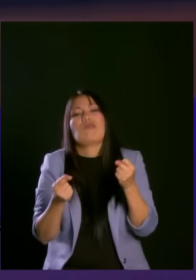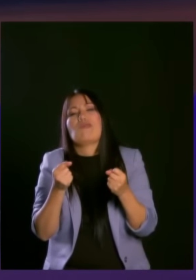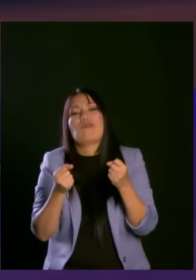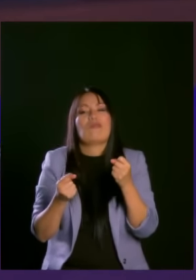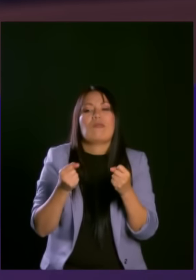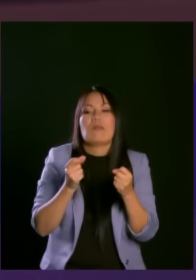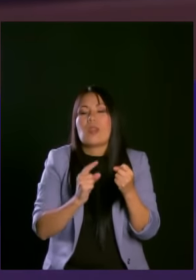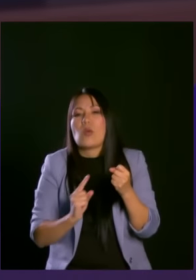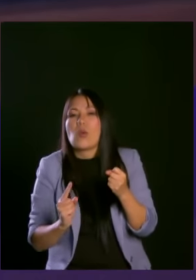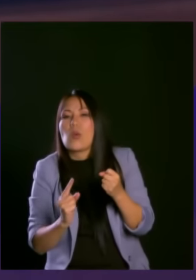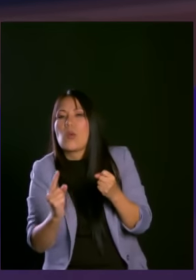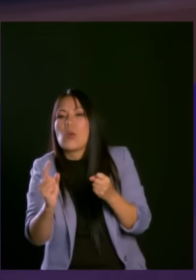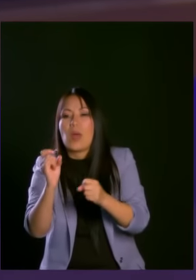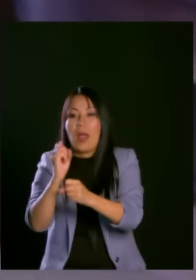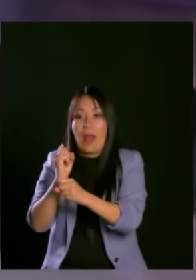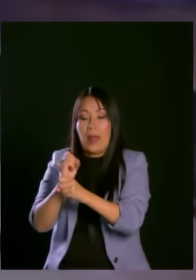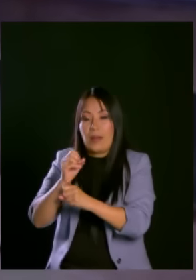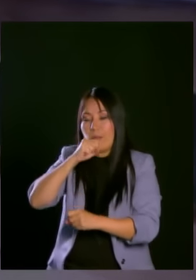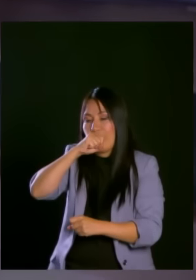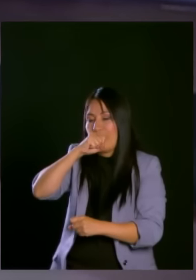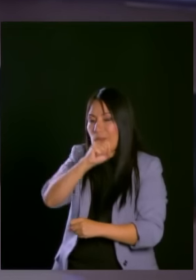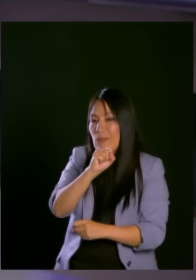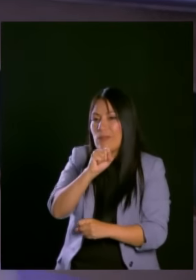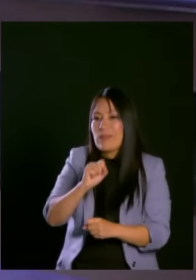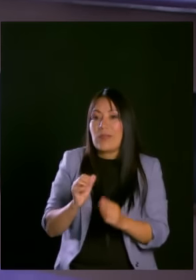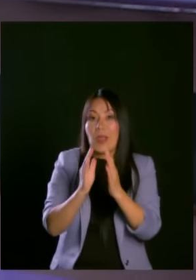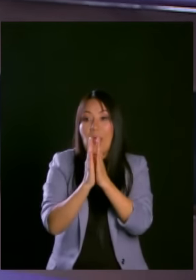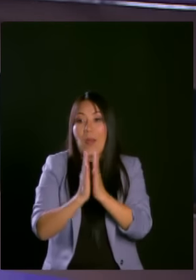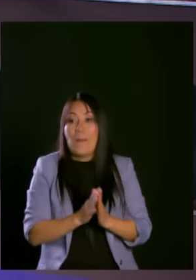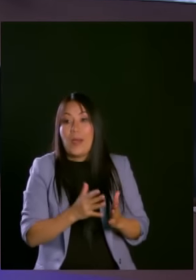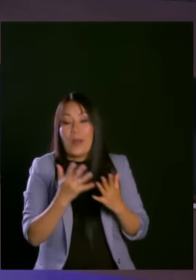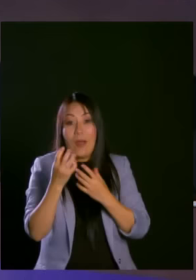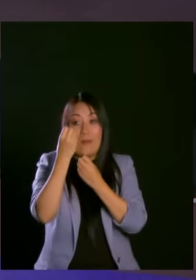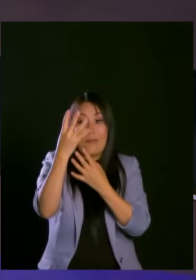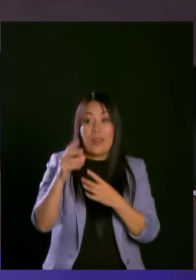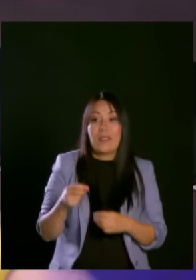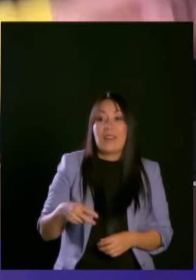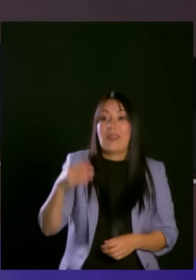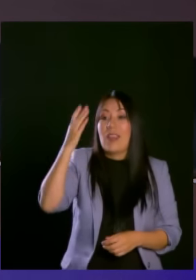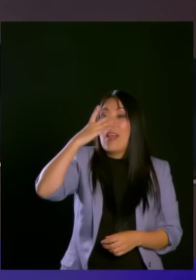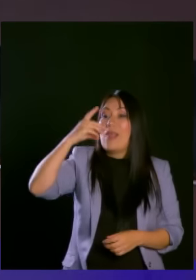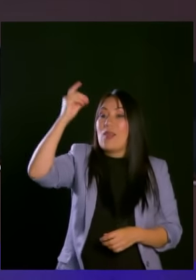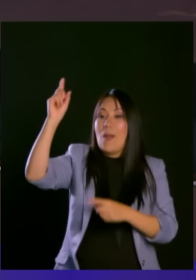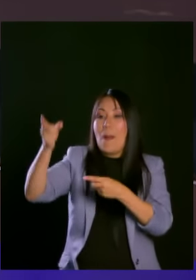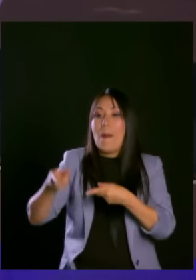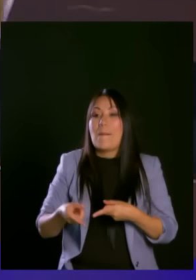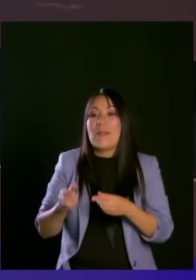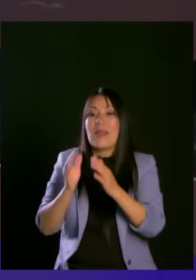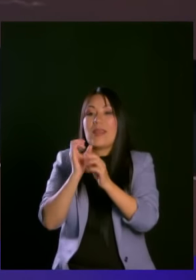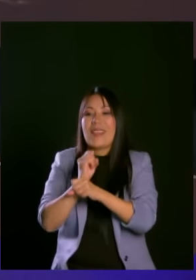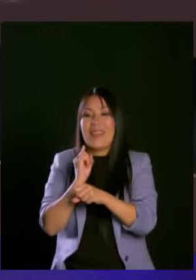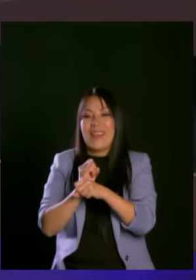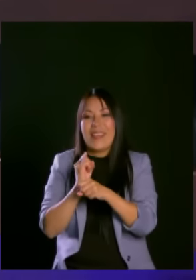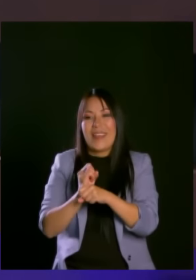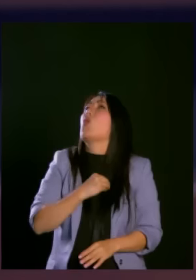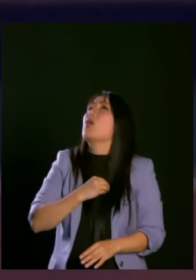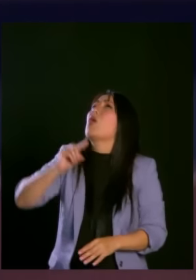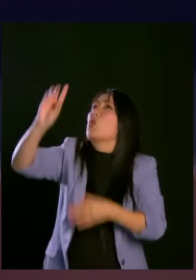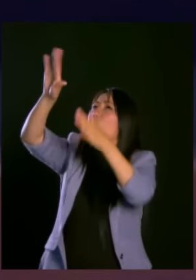Me encanta. A veces uno viene el domingo ni siquiera buscando respuestas y ya Dios le dio la respuesta para cuando tenga la pregunta.